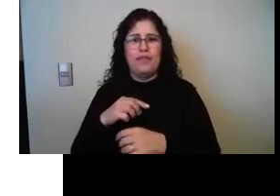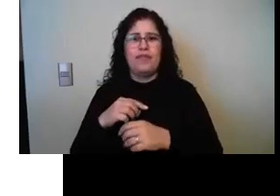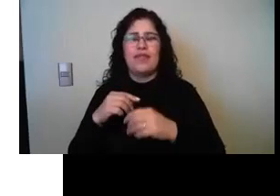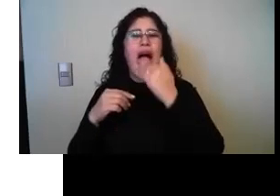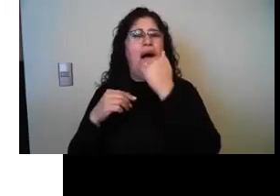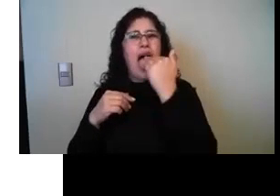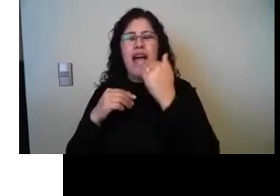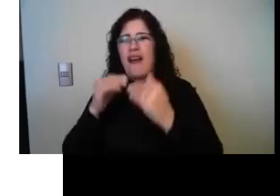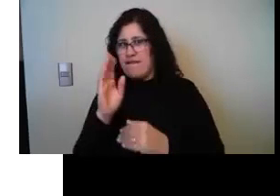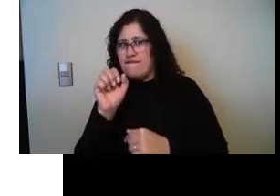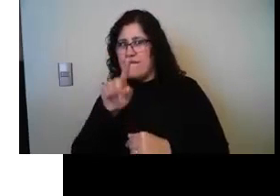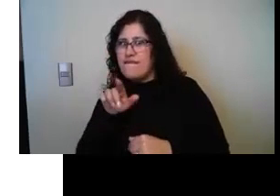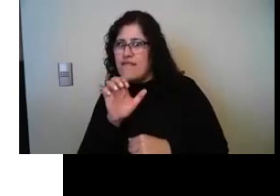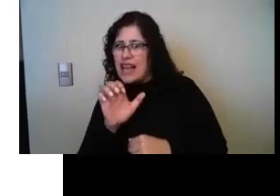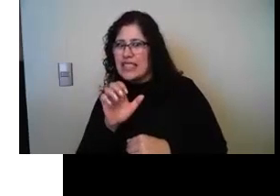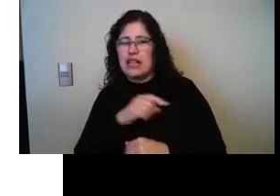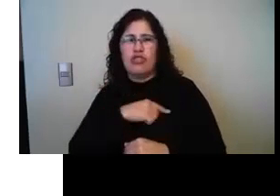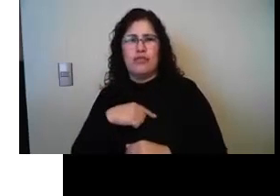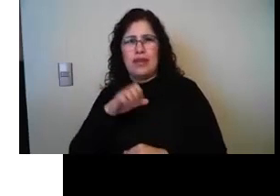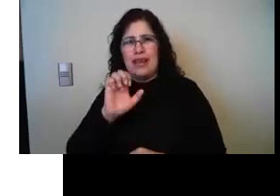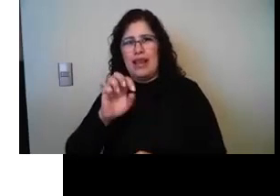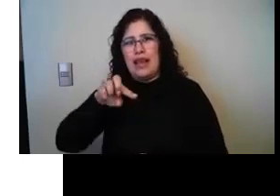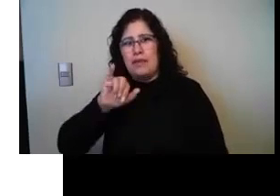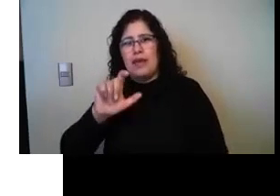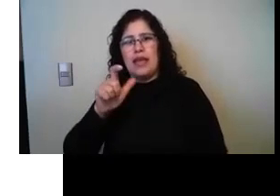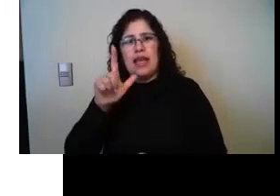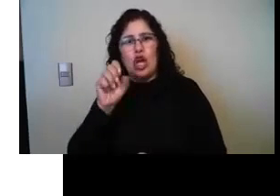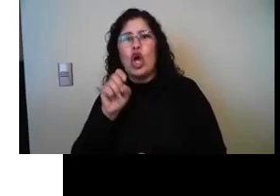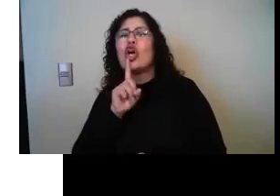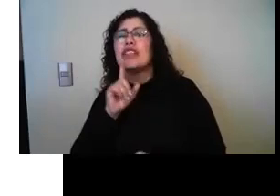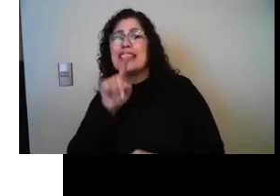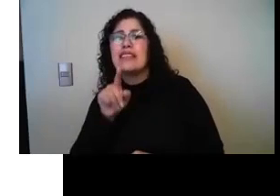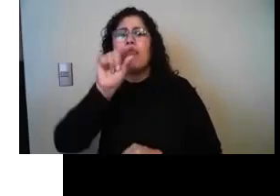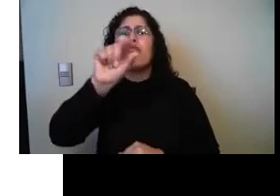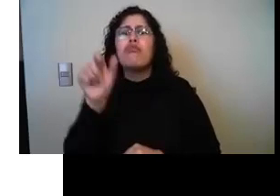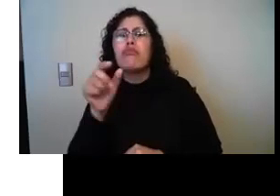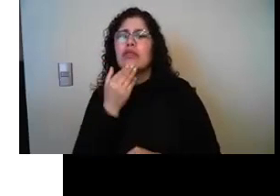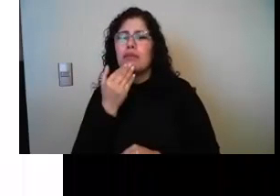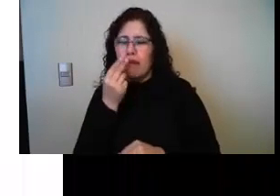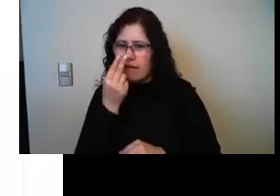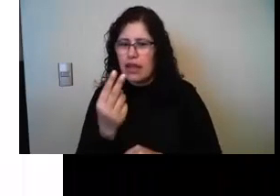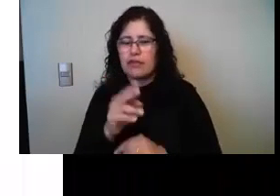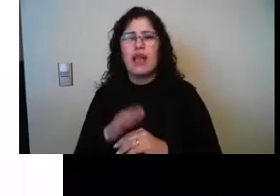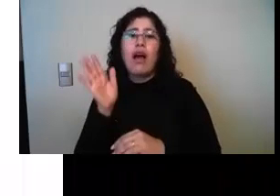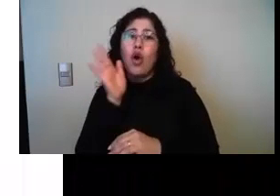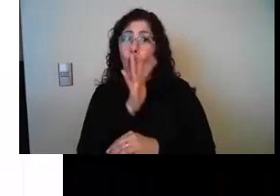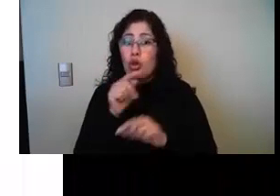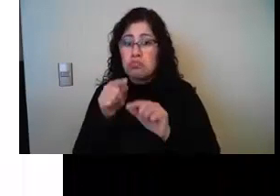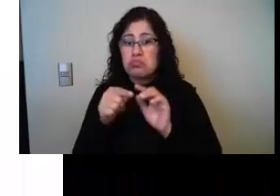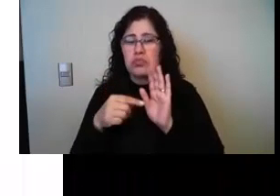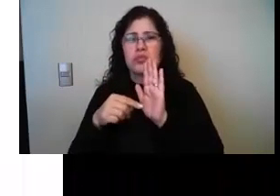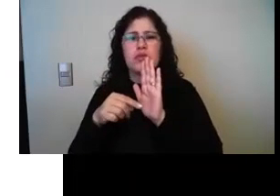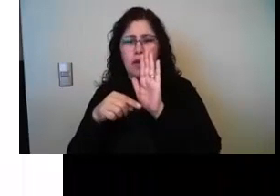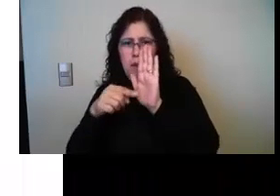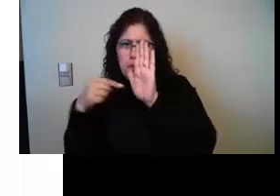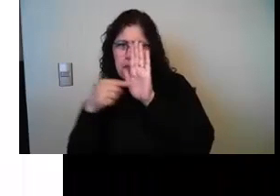la epiglotis, y aquí está marcada con colores, ¿cierto? En los territorios